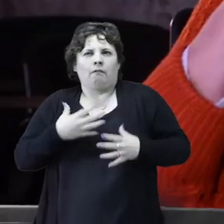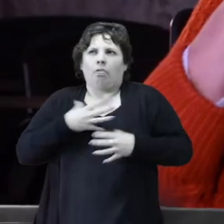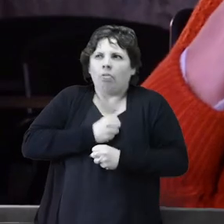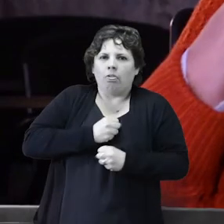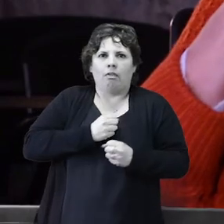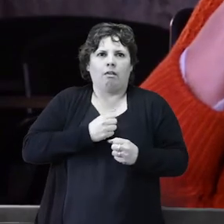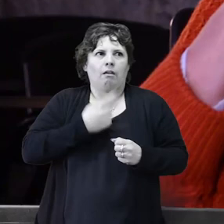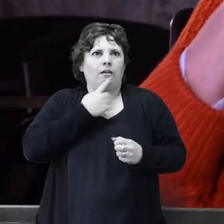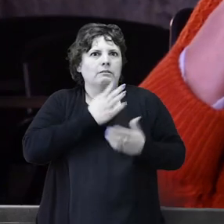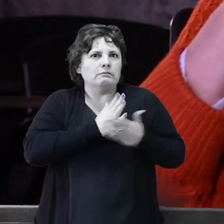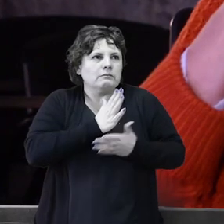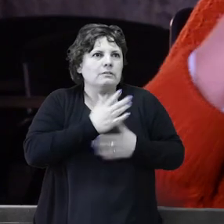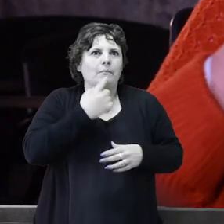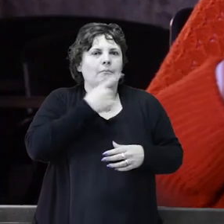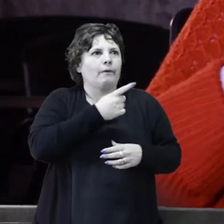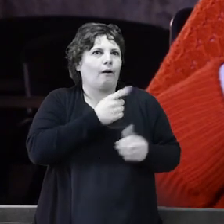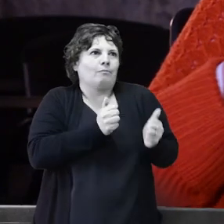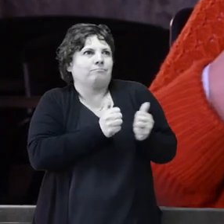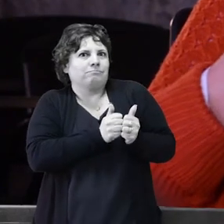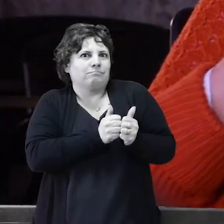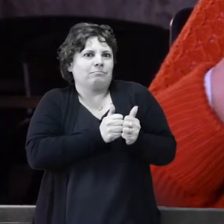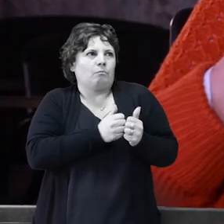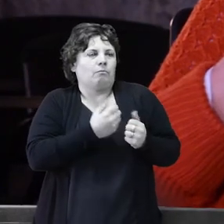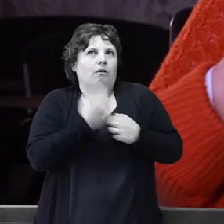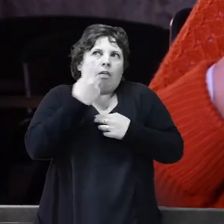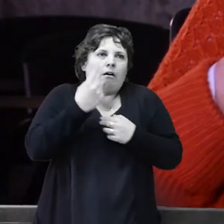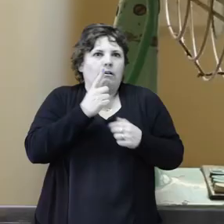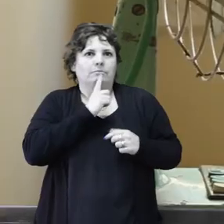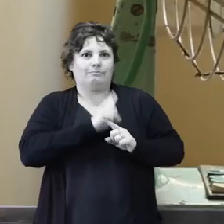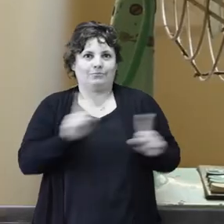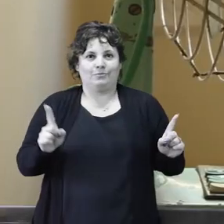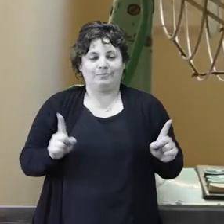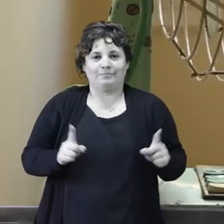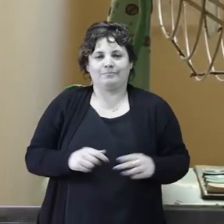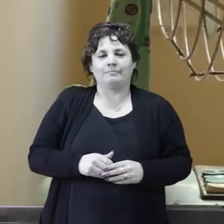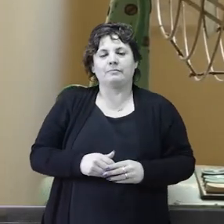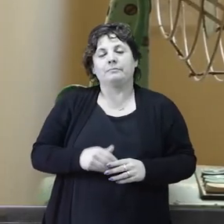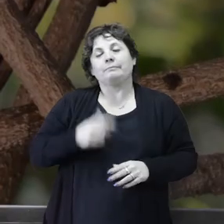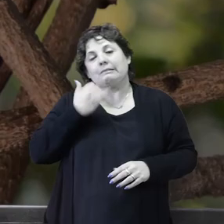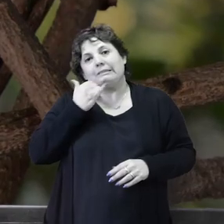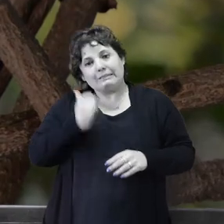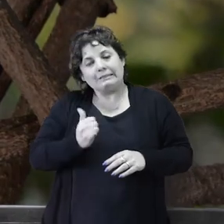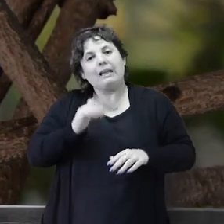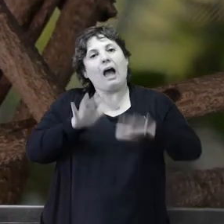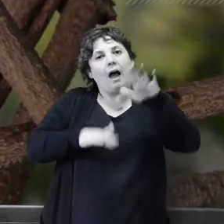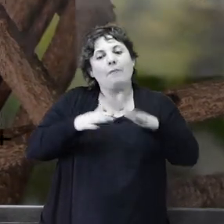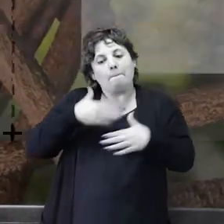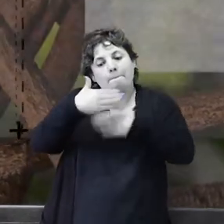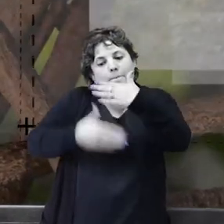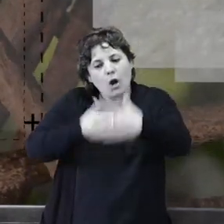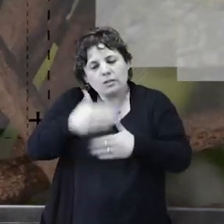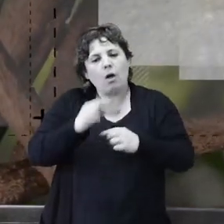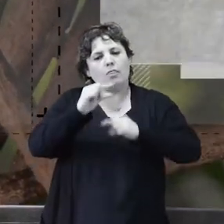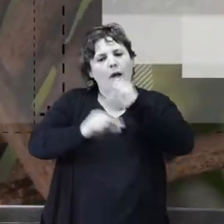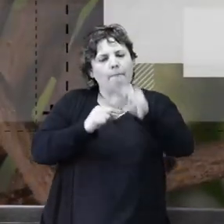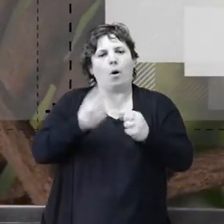estar incumpliendo un mandato social. Ciertamente, los procesos de